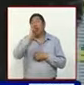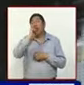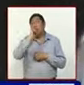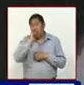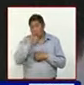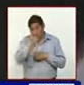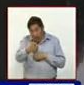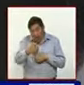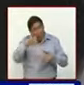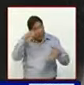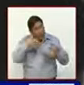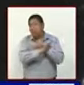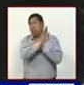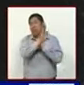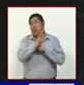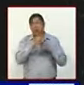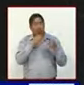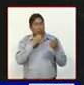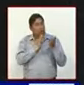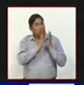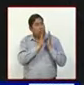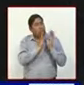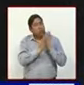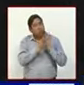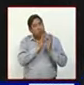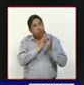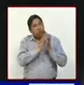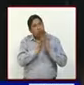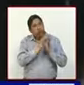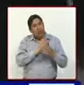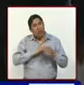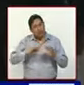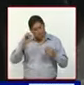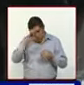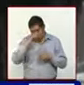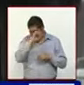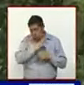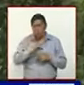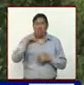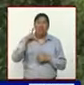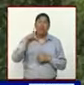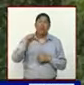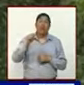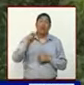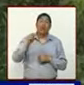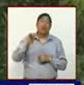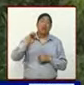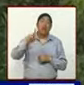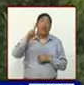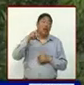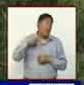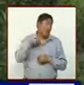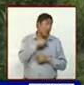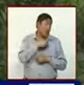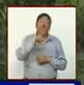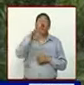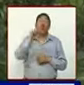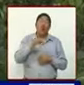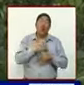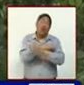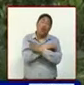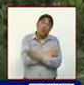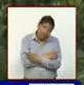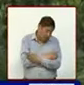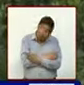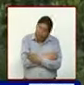nos acceda las entrevistas correspondientes. Vamos a seguir buscando a Daniel. Nosotros no vamos a descansar, seguimos